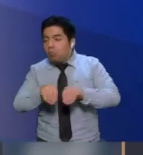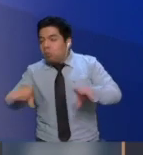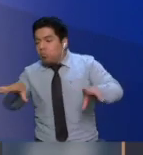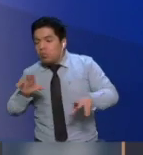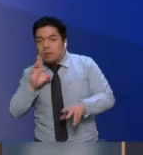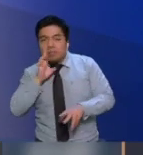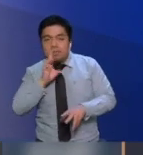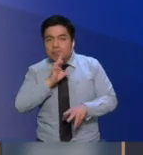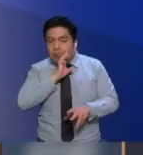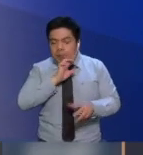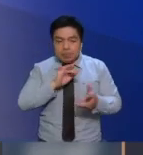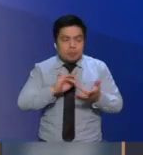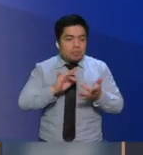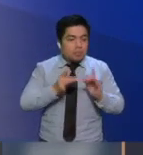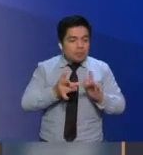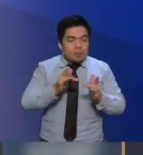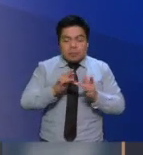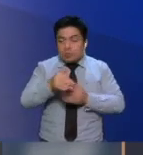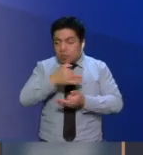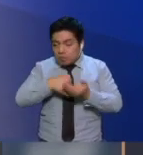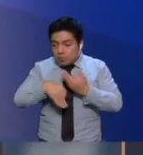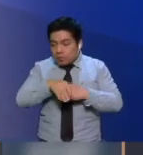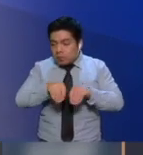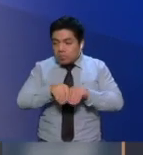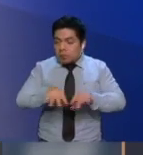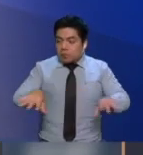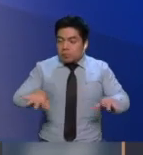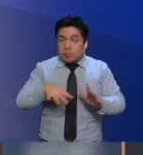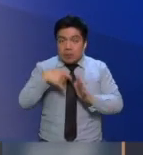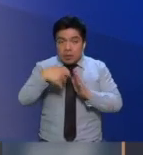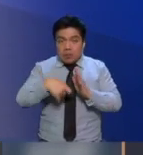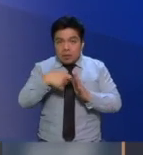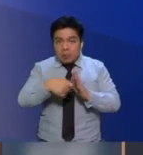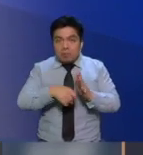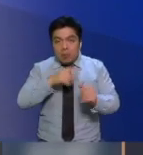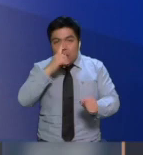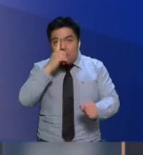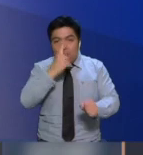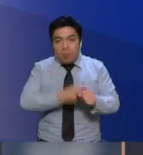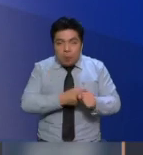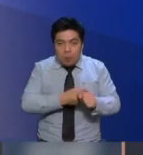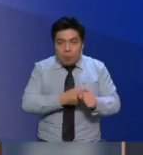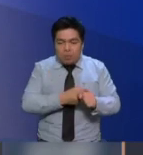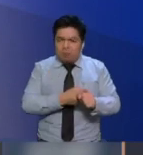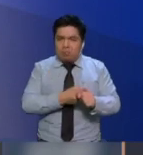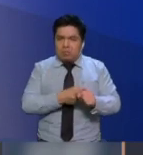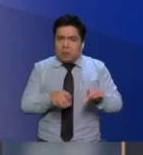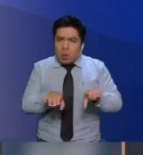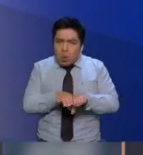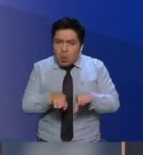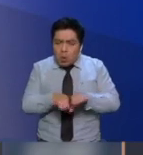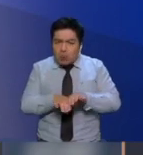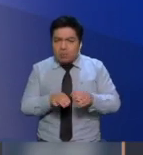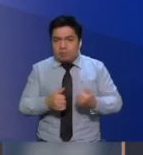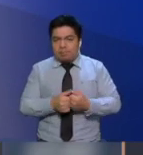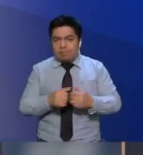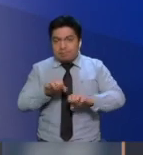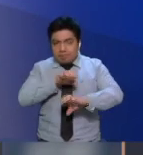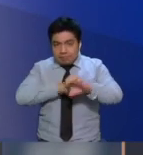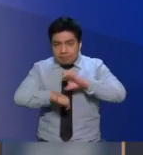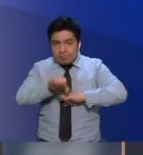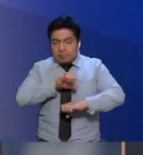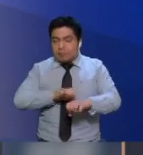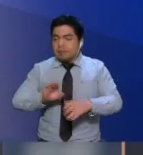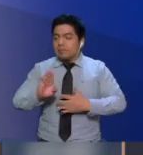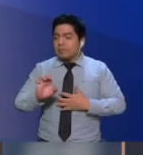y usuarios en redes sociales lo difundieran, el video fue censurado. ¿Cómo? Pues le cuento que a través de la empresa